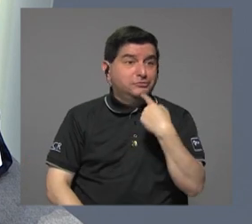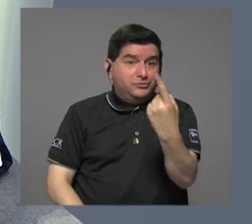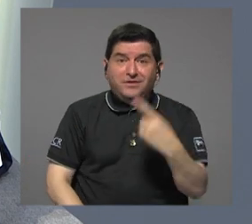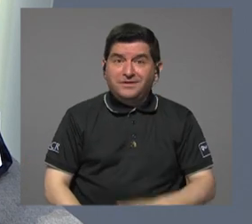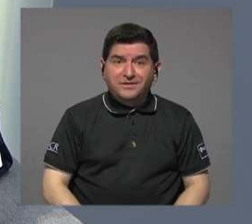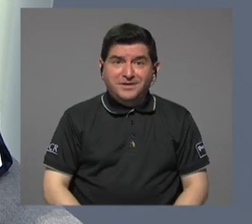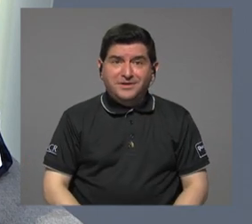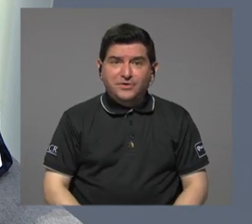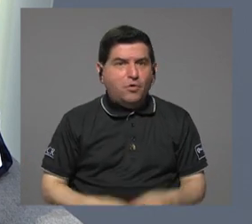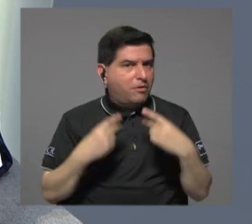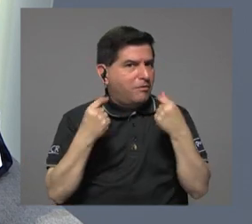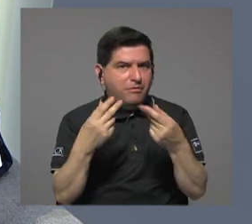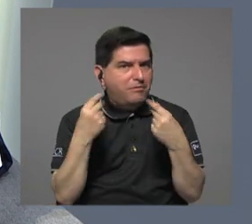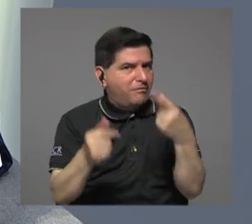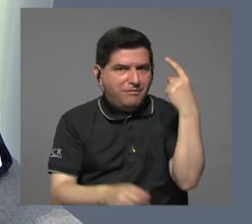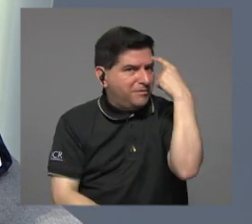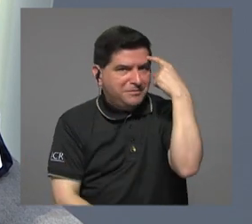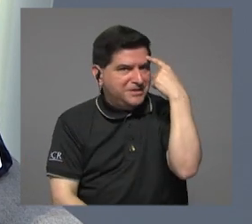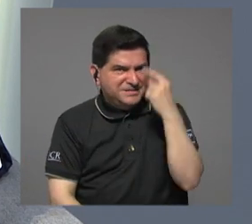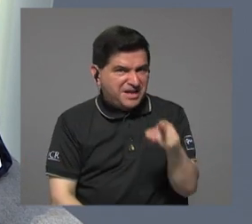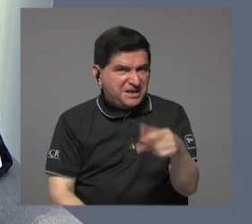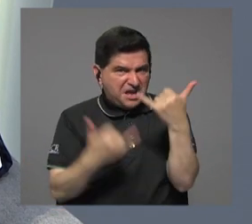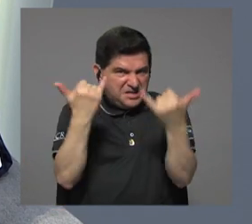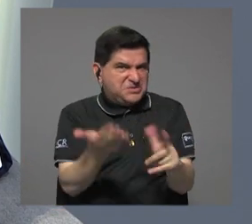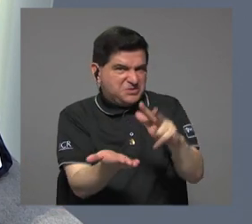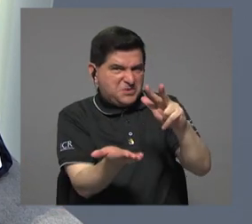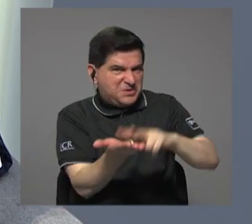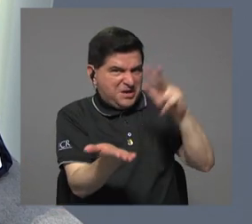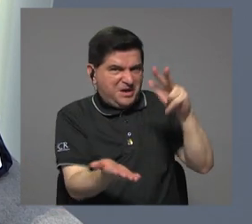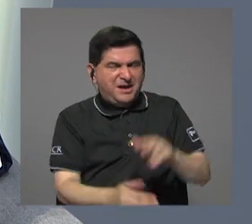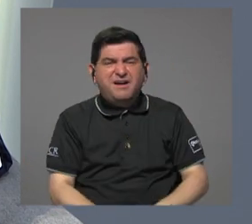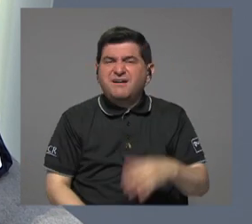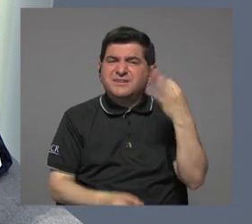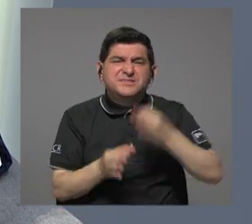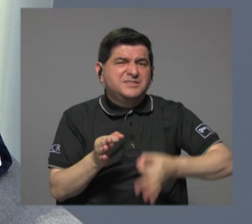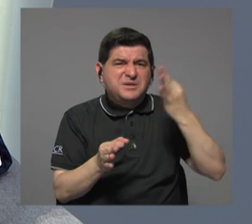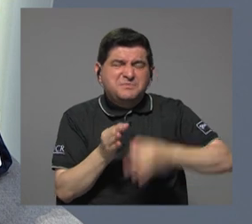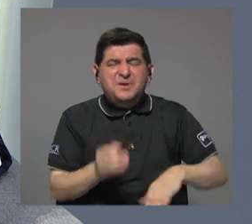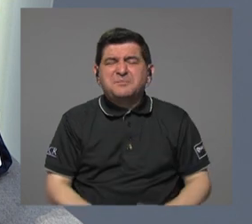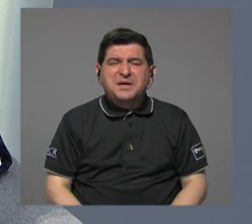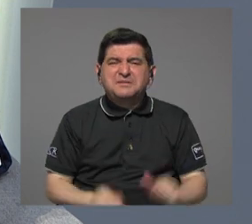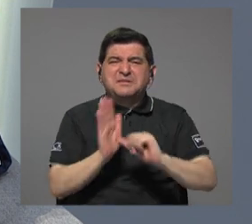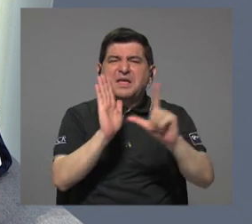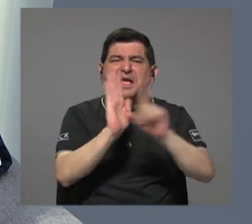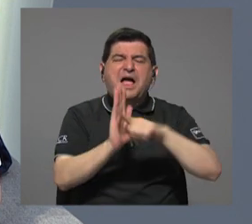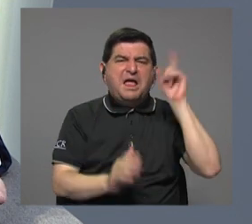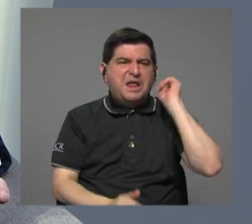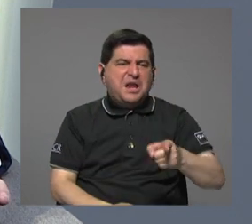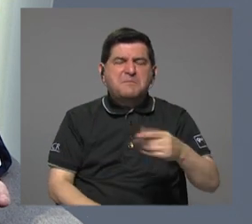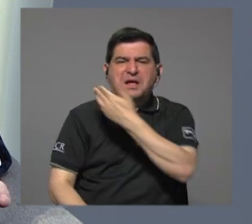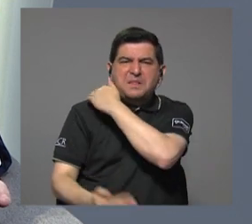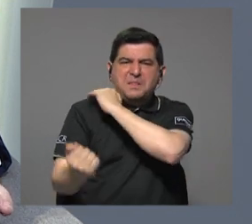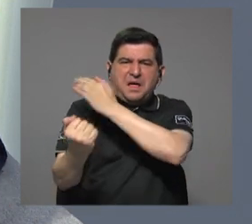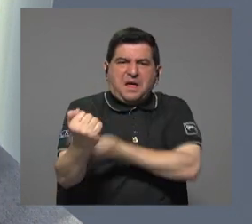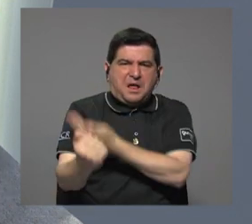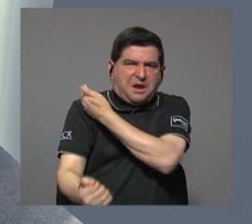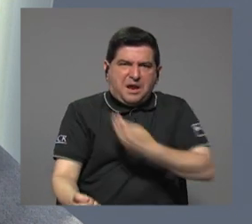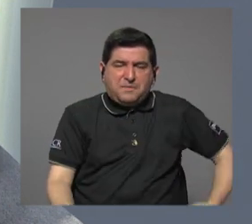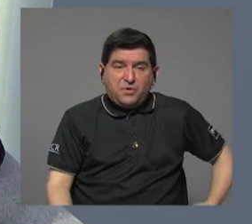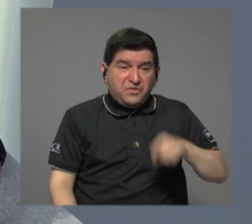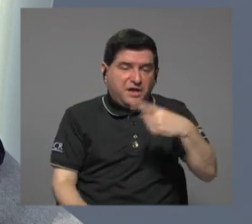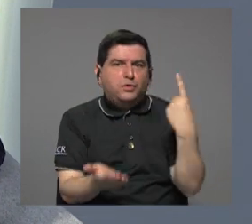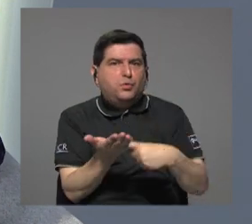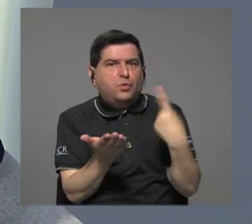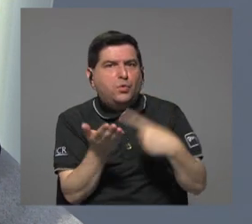no nos apresuremos a pensar que eso ya se va a votar y simplemente está en el plenario por mandato del ejecutivo ahí viene una gran